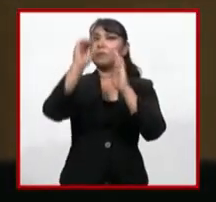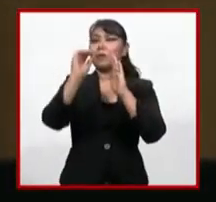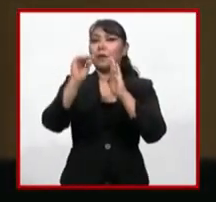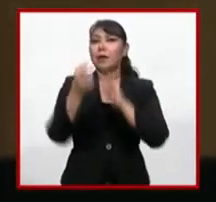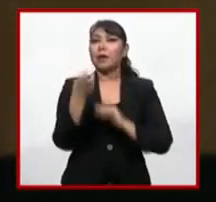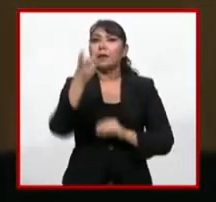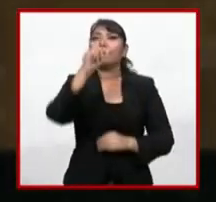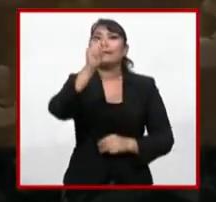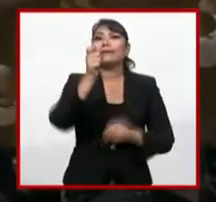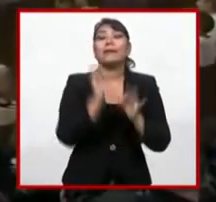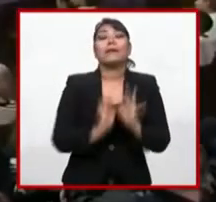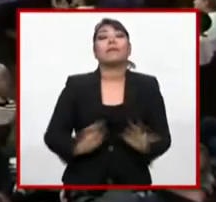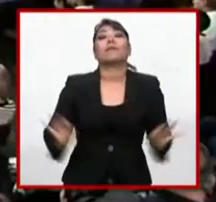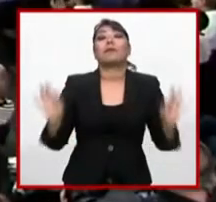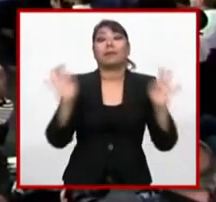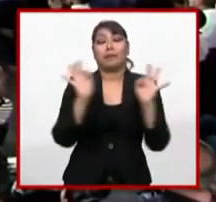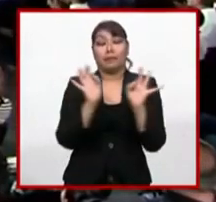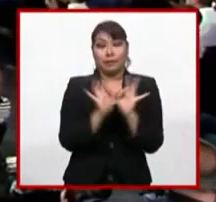importante,